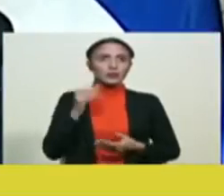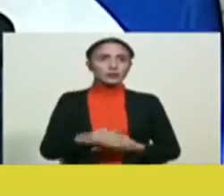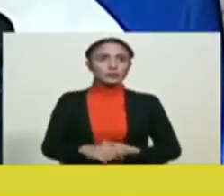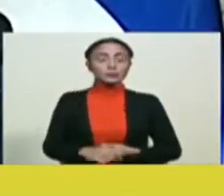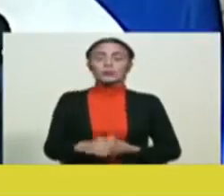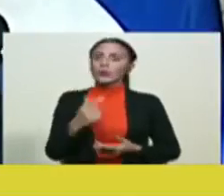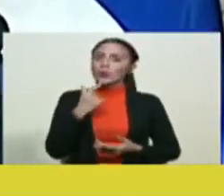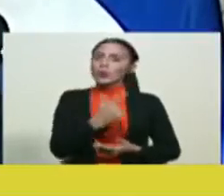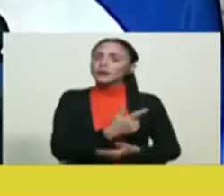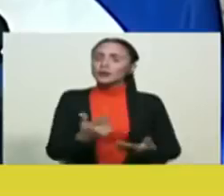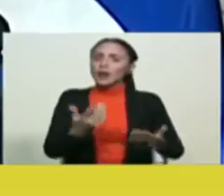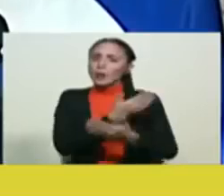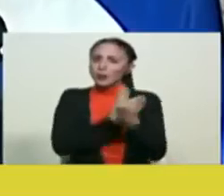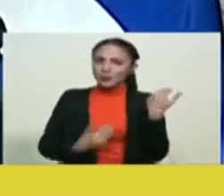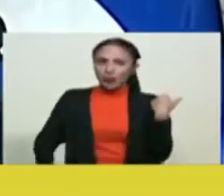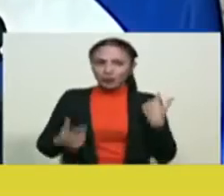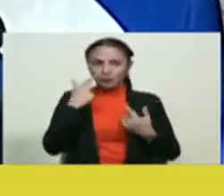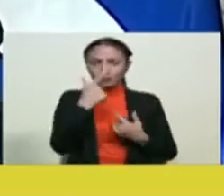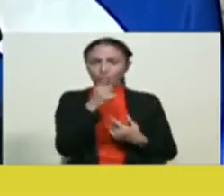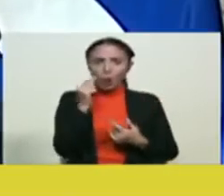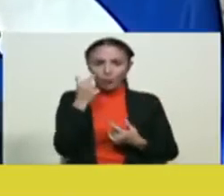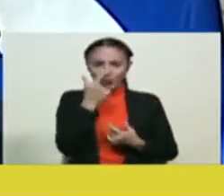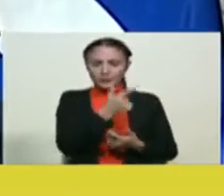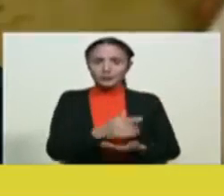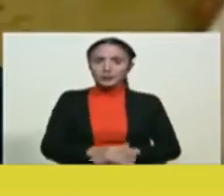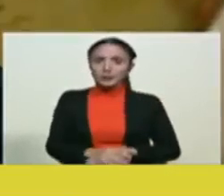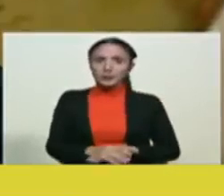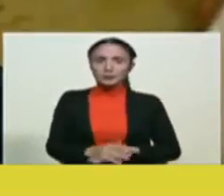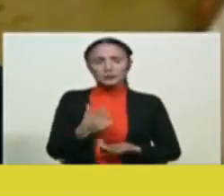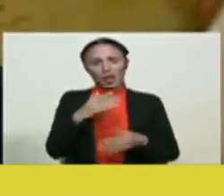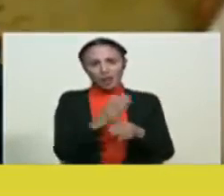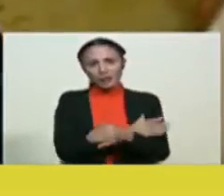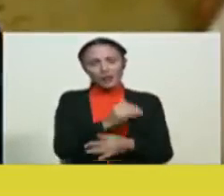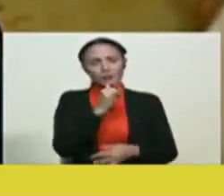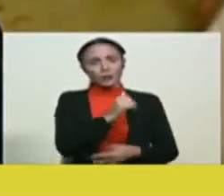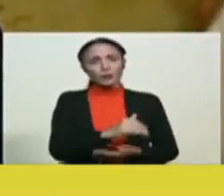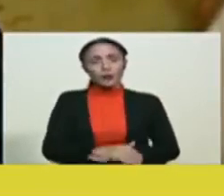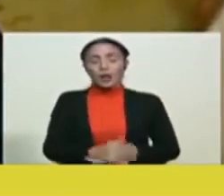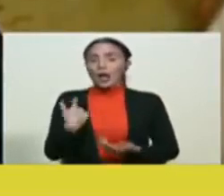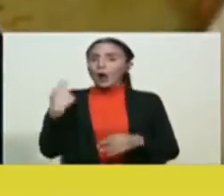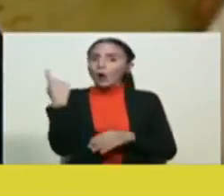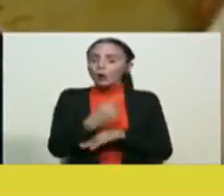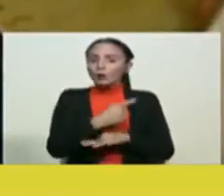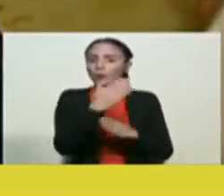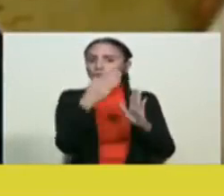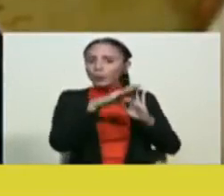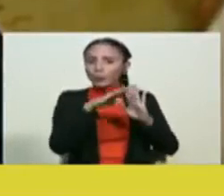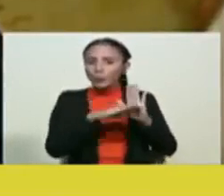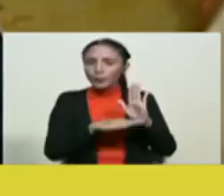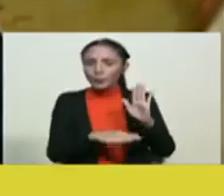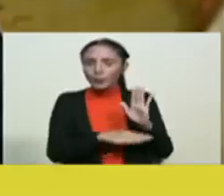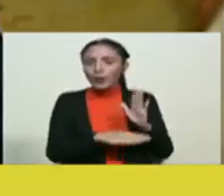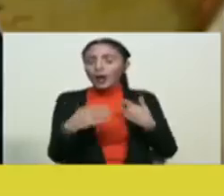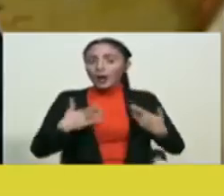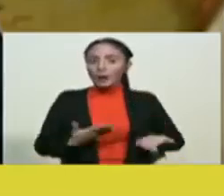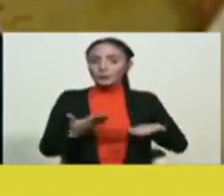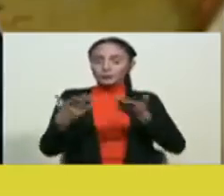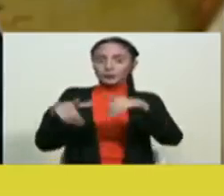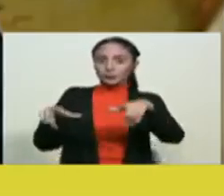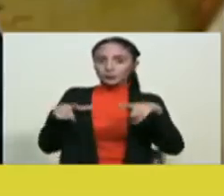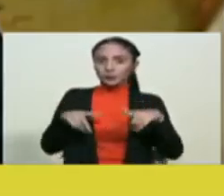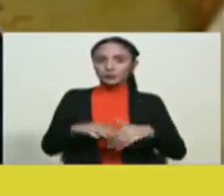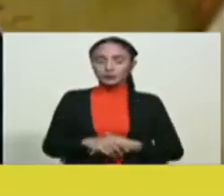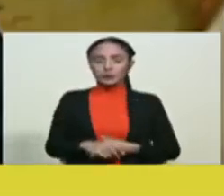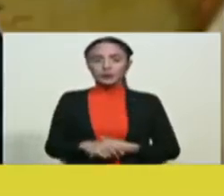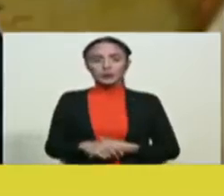al presidente miguel díaz canel compañero y hermano le decía esa orden de los libertadores es un reconocimiento a la